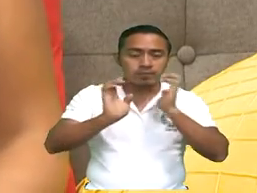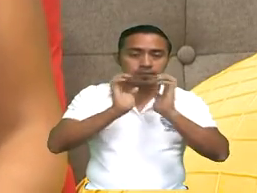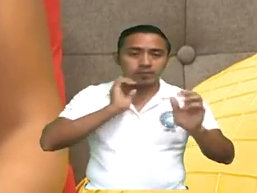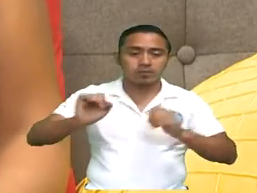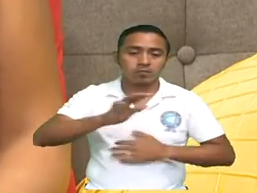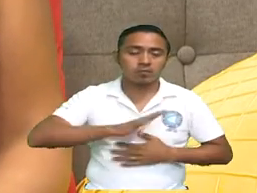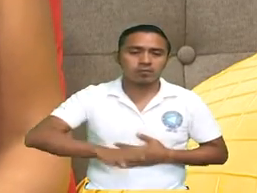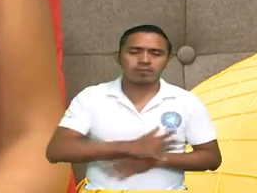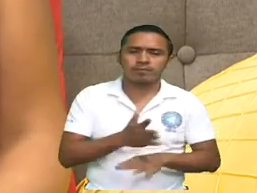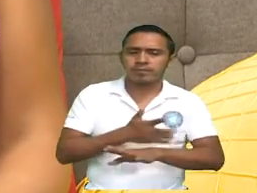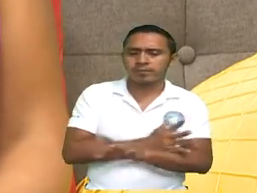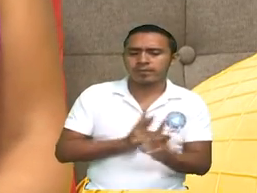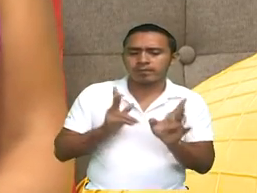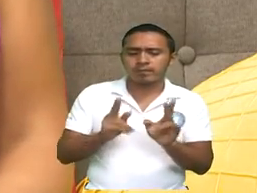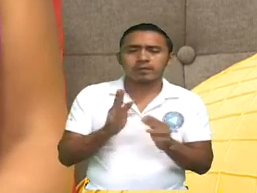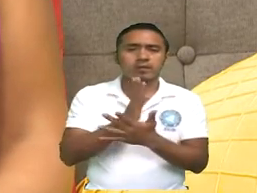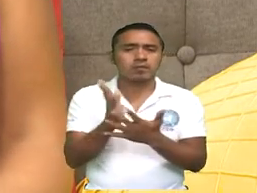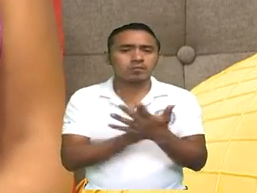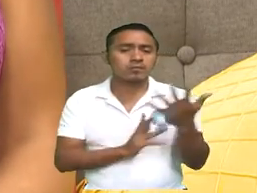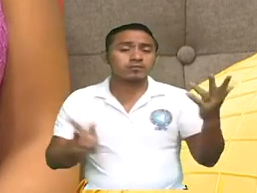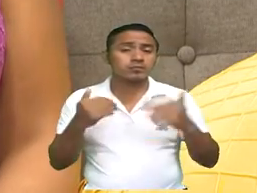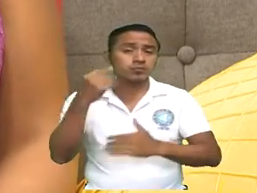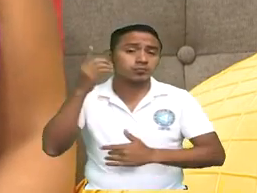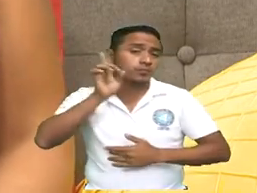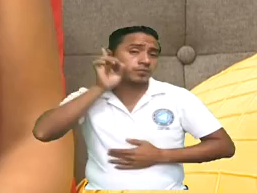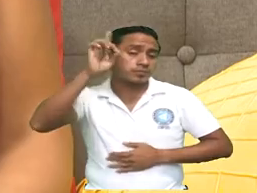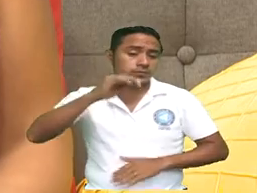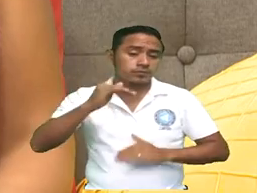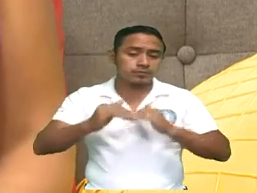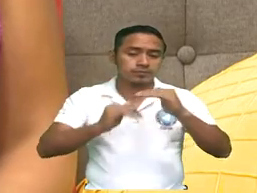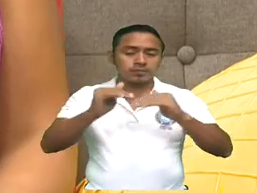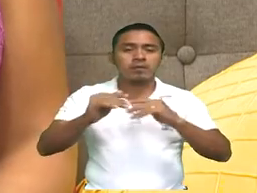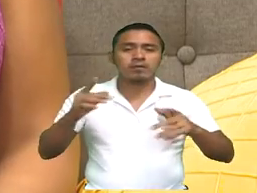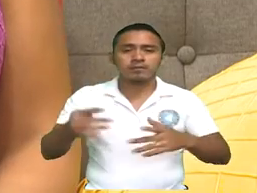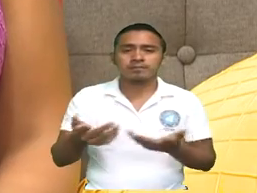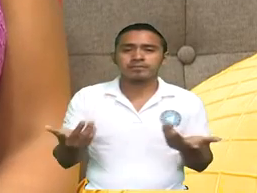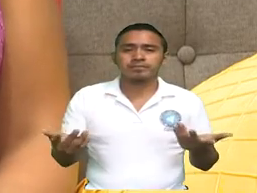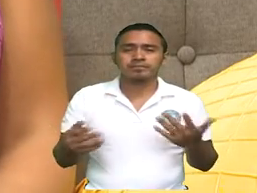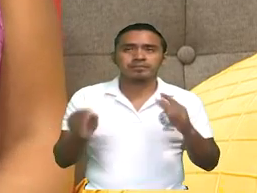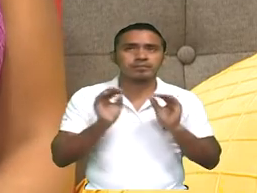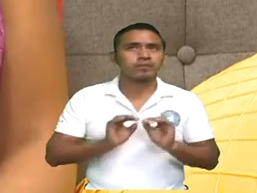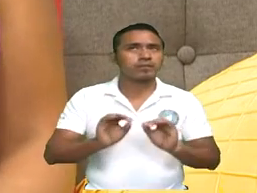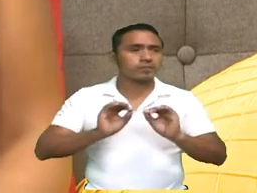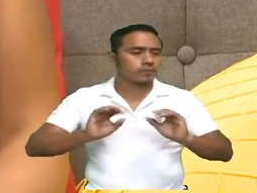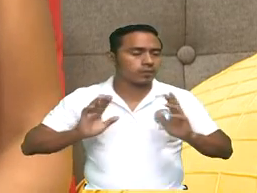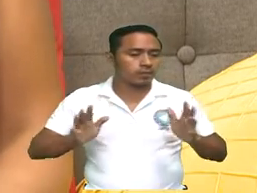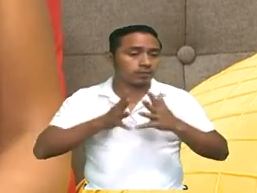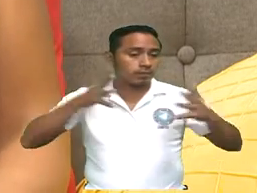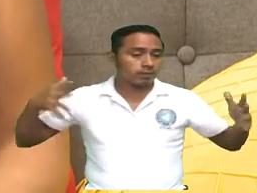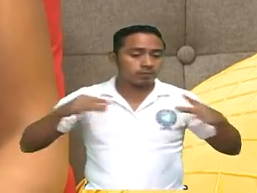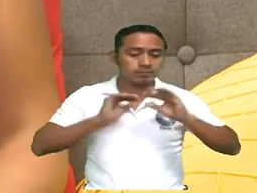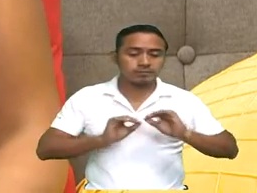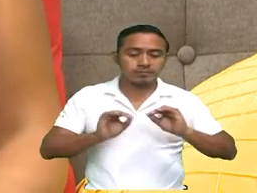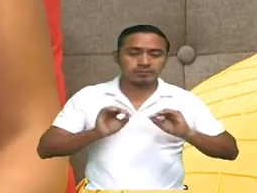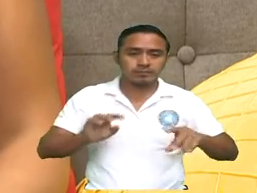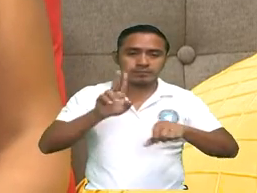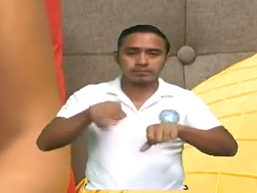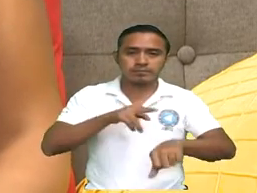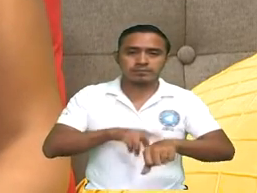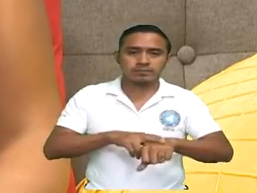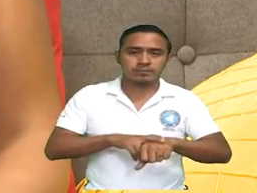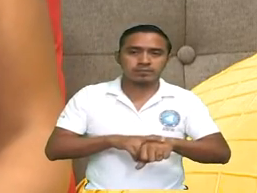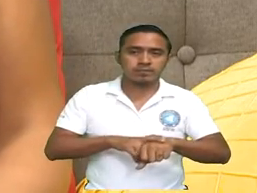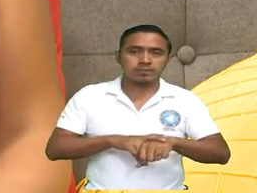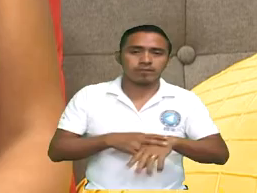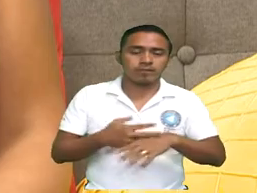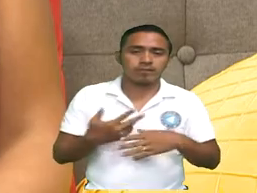poco sobre algunos de los avances que permitió la cruzada, la gran cruzada nacional de